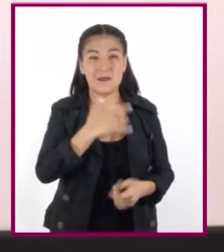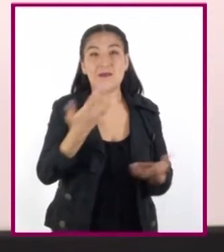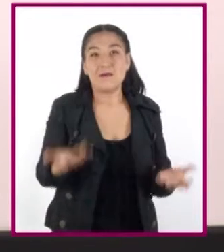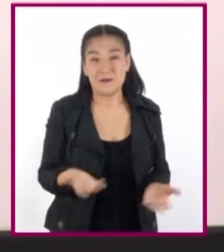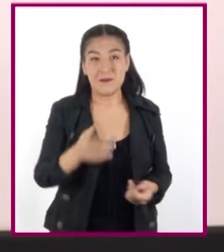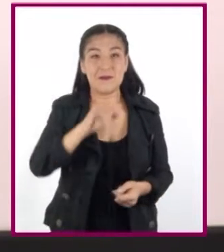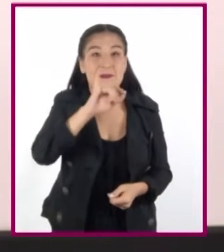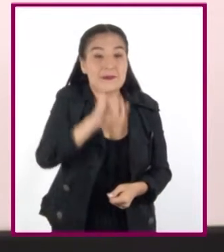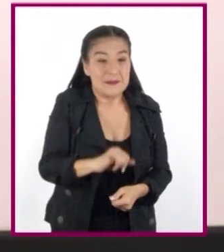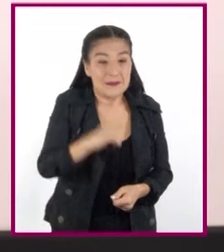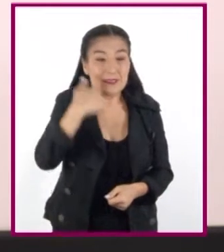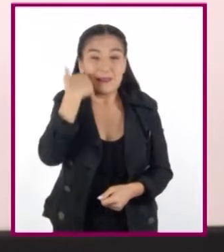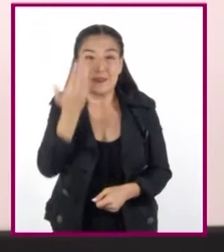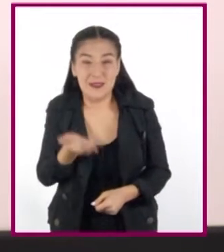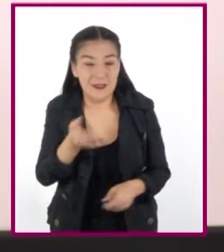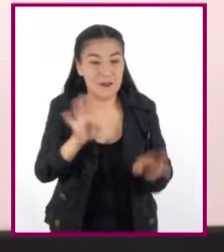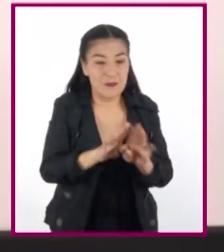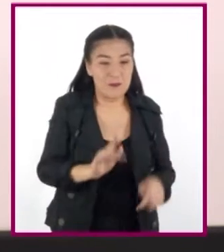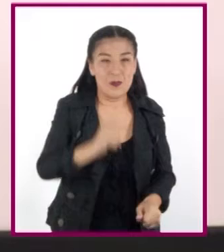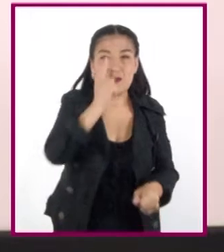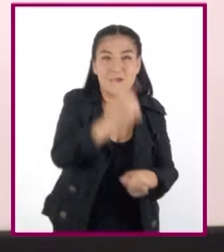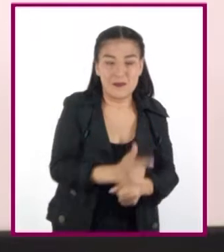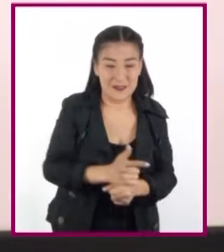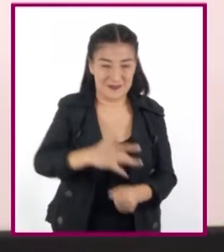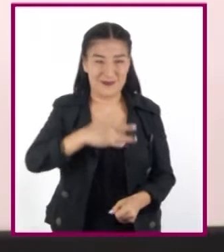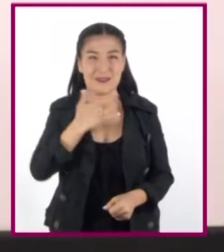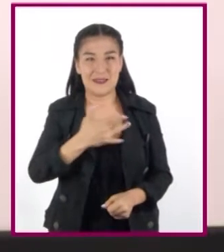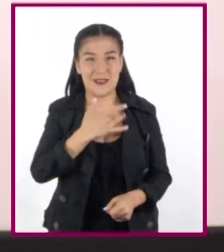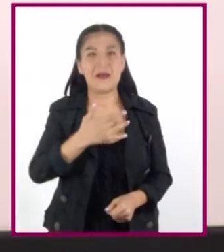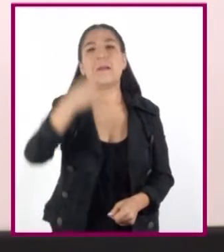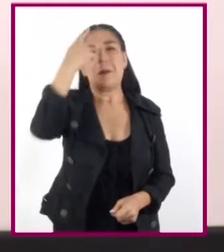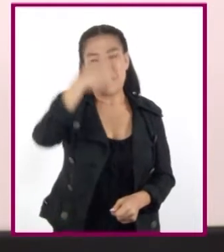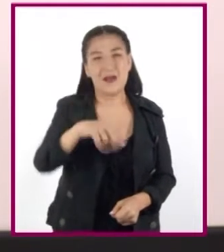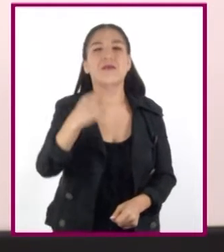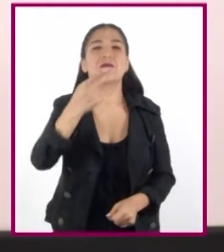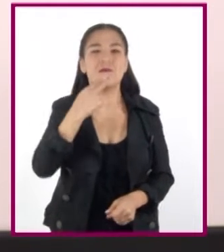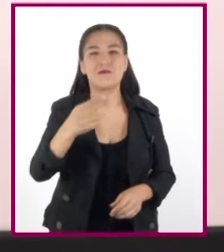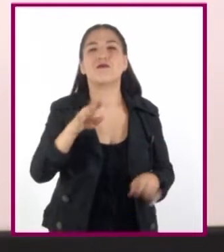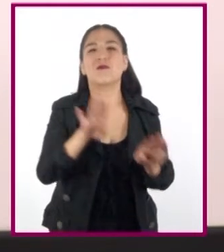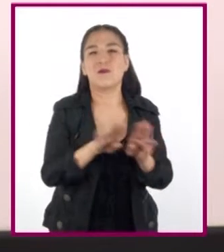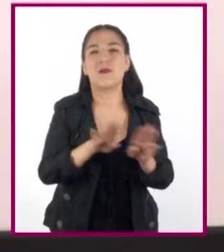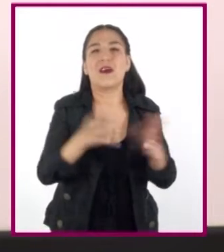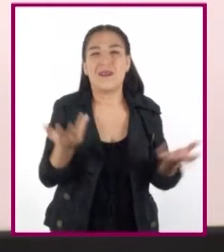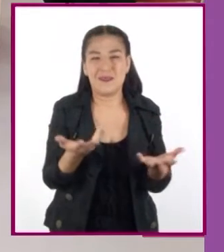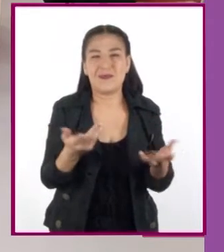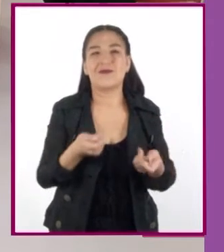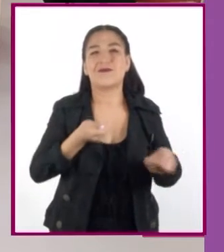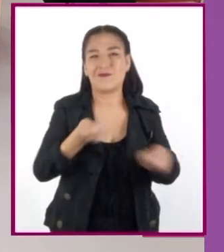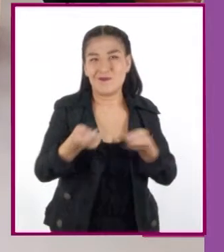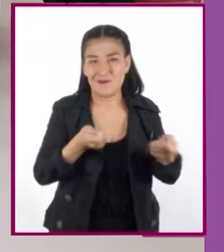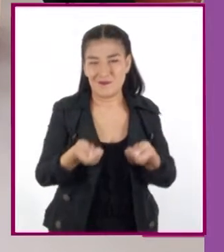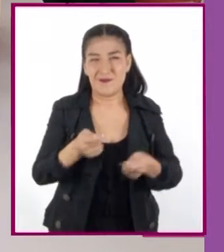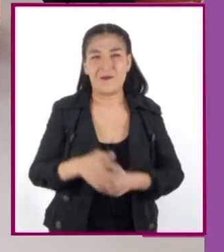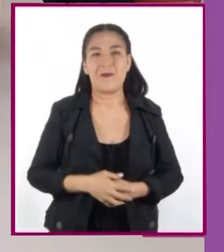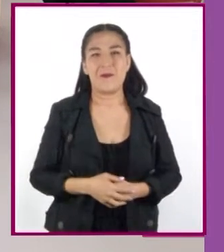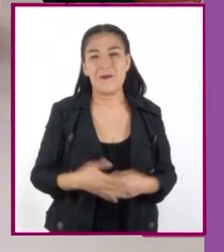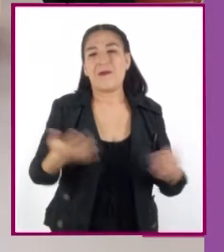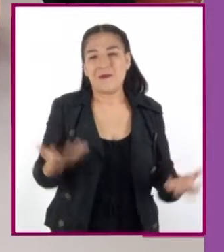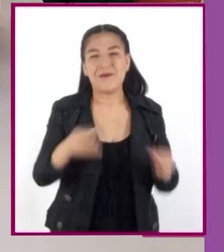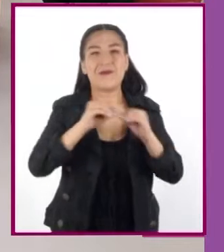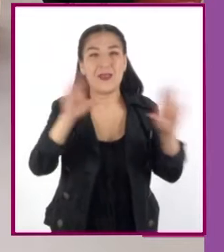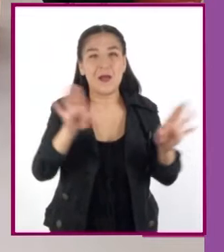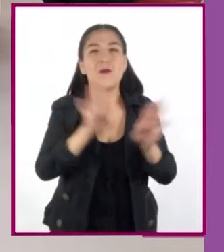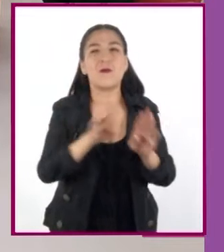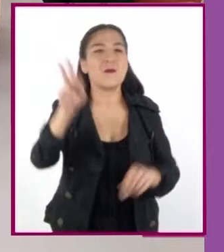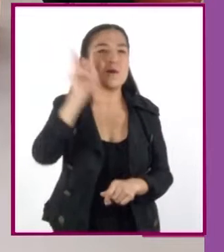sí las localizan, las sienten y generan recursos para moverse de ellas a su favor. Claro,